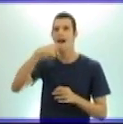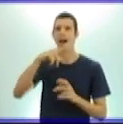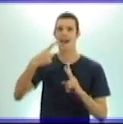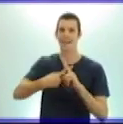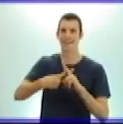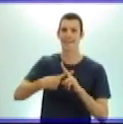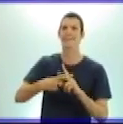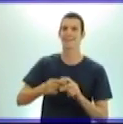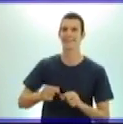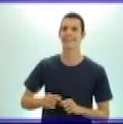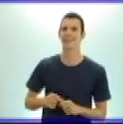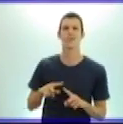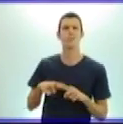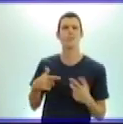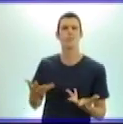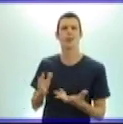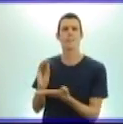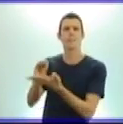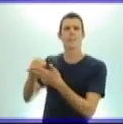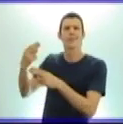bautizó a Camilo Cienfuegos